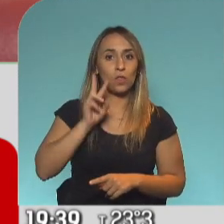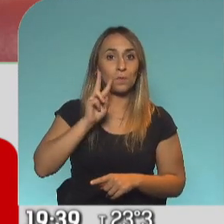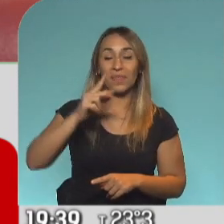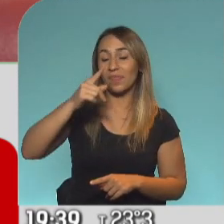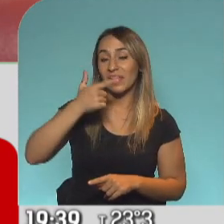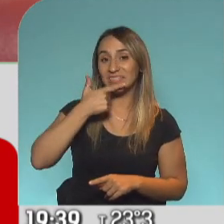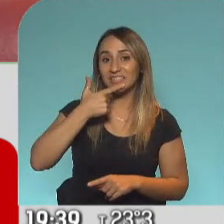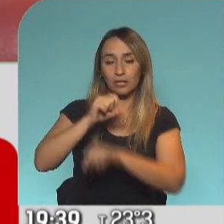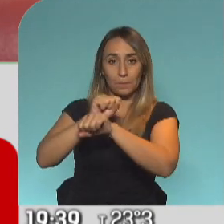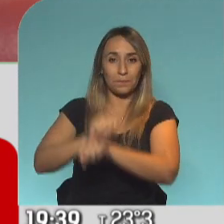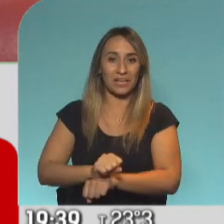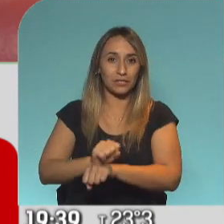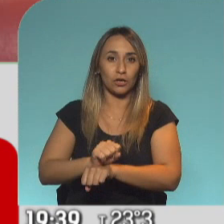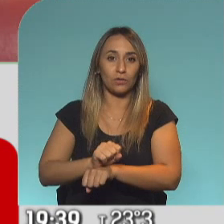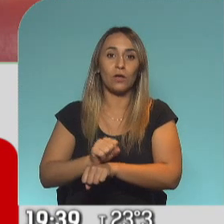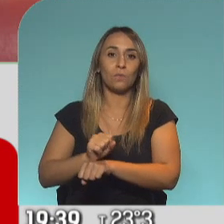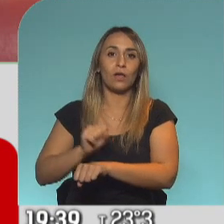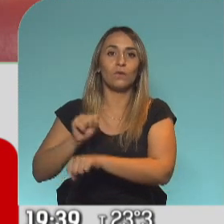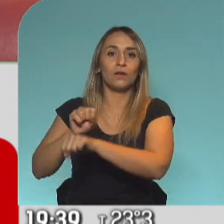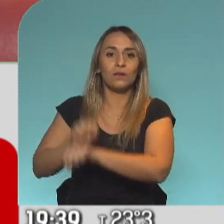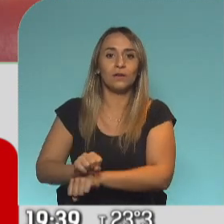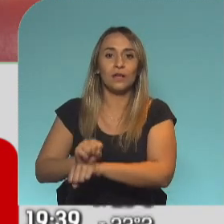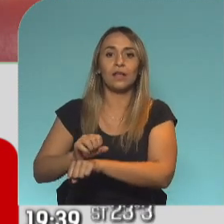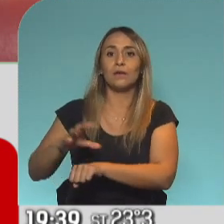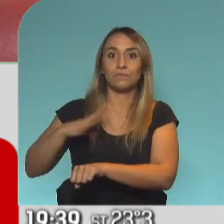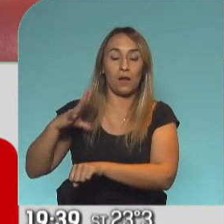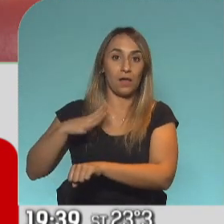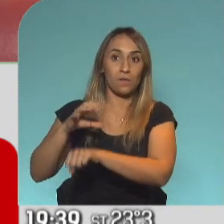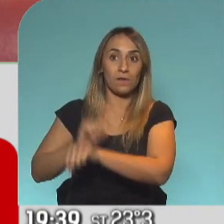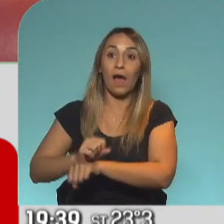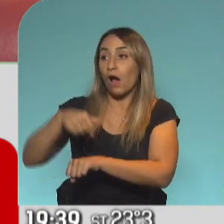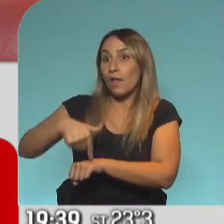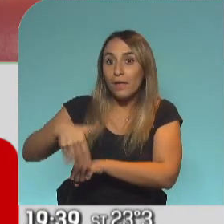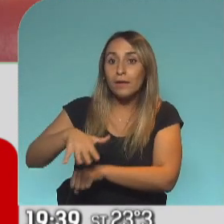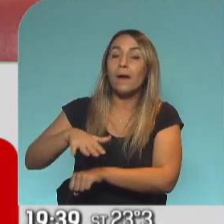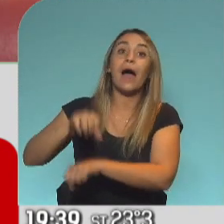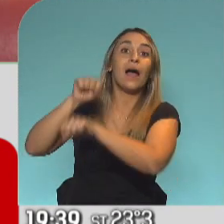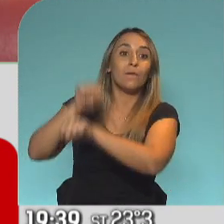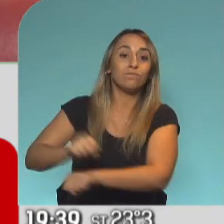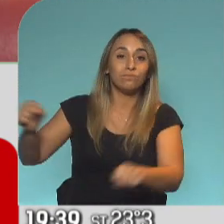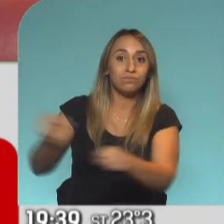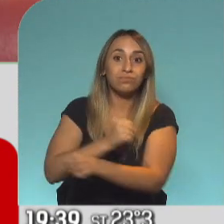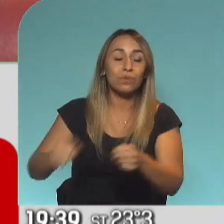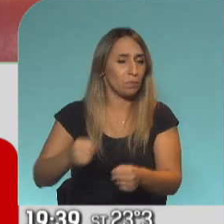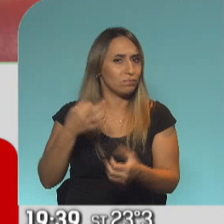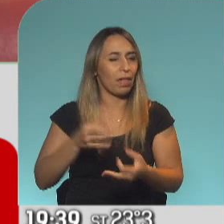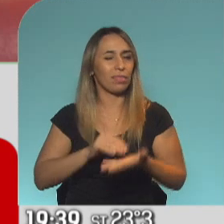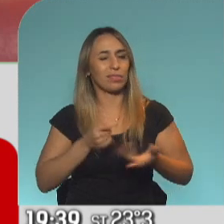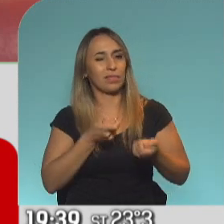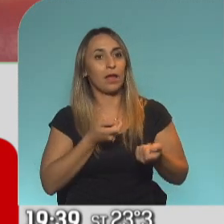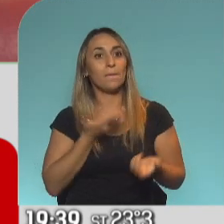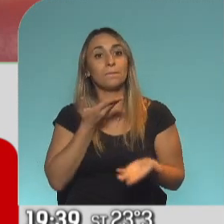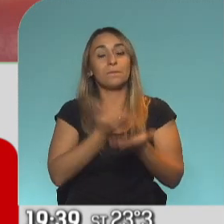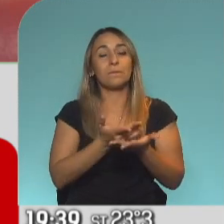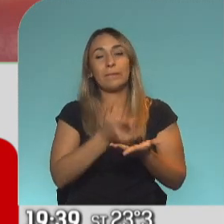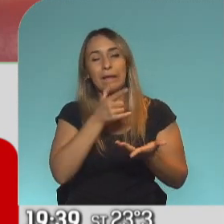cárcel, tenía prisión preventiva y se pensaba que lo iban a condenar en el día de hoy y habían pedido hasta 20 años, se especulaba con que iban a pedir